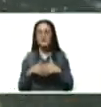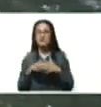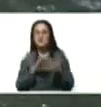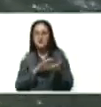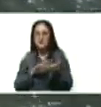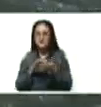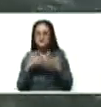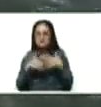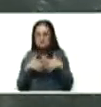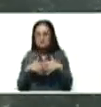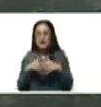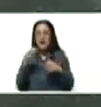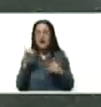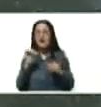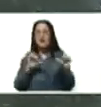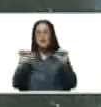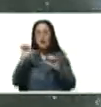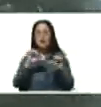Tenemos laboratorios